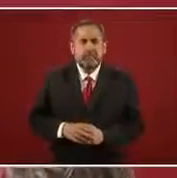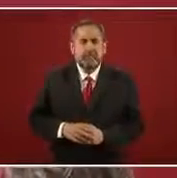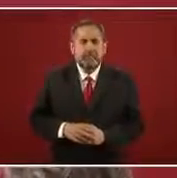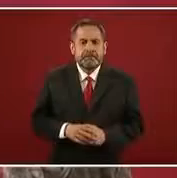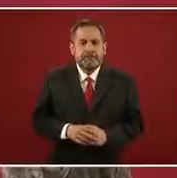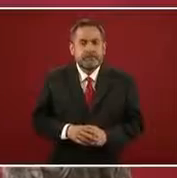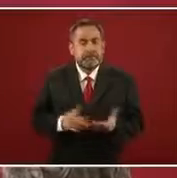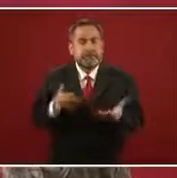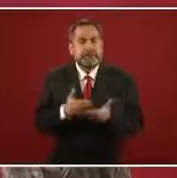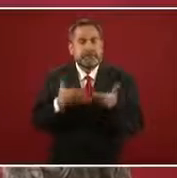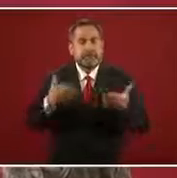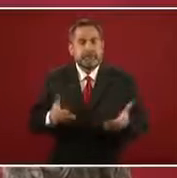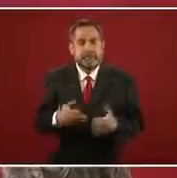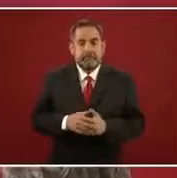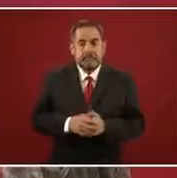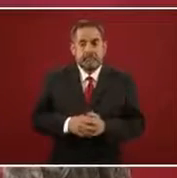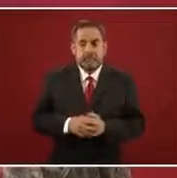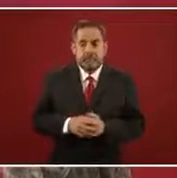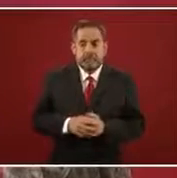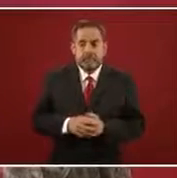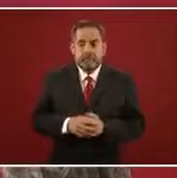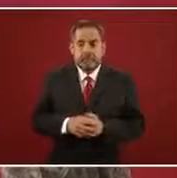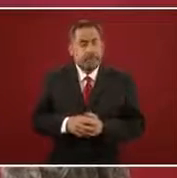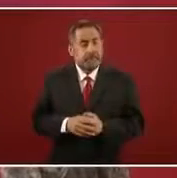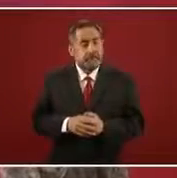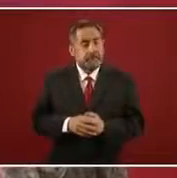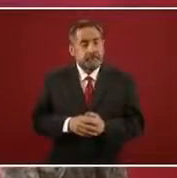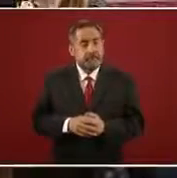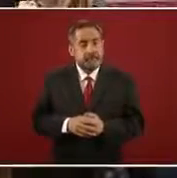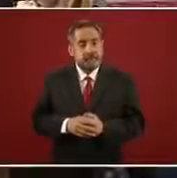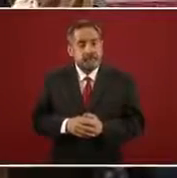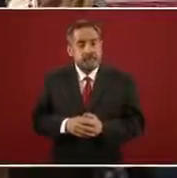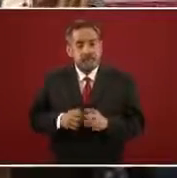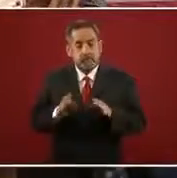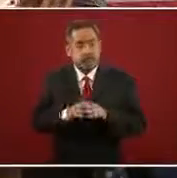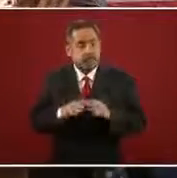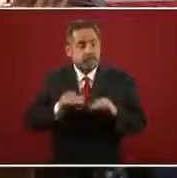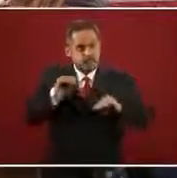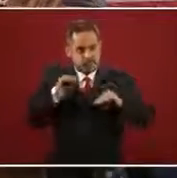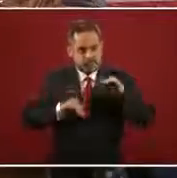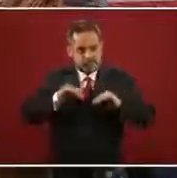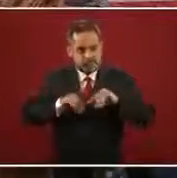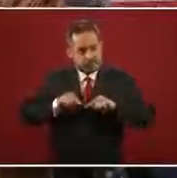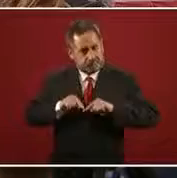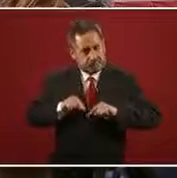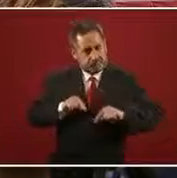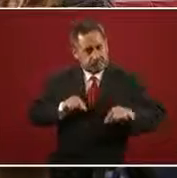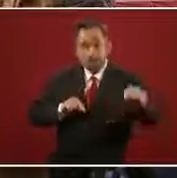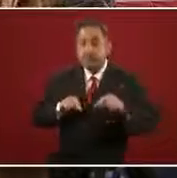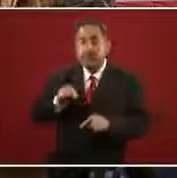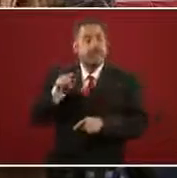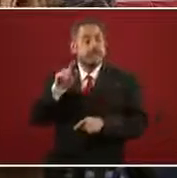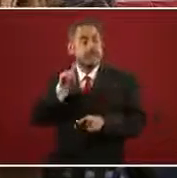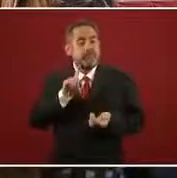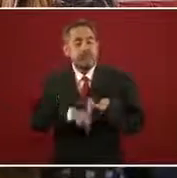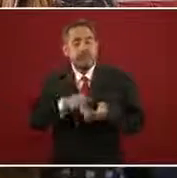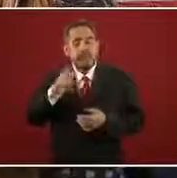Y ahora, pues tienen todo este desarrollo, lo que era